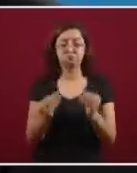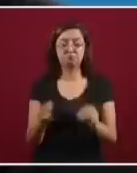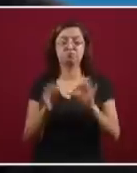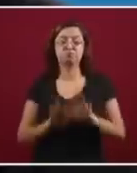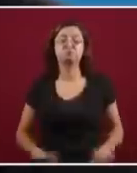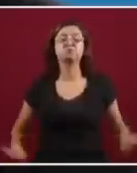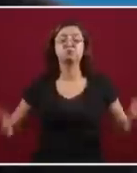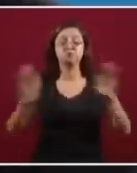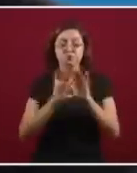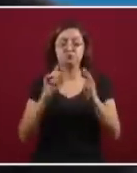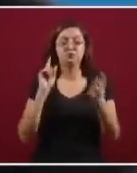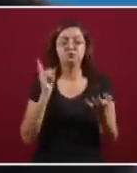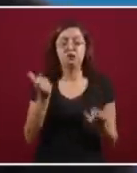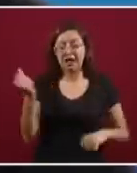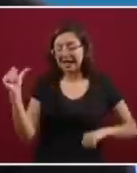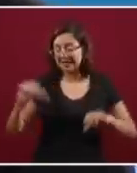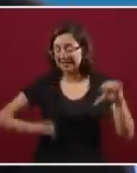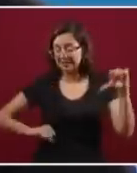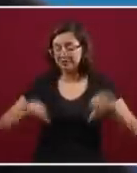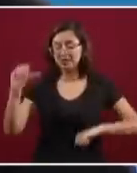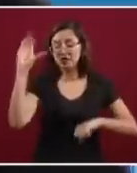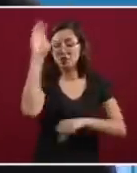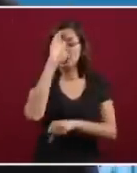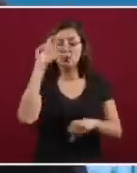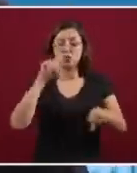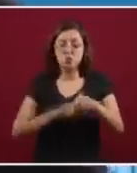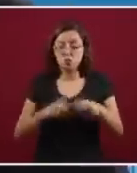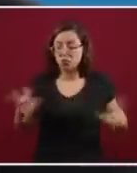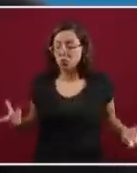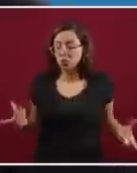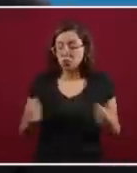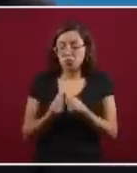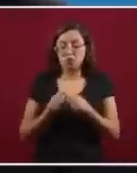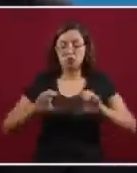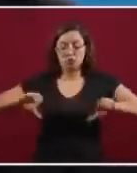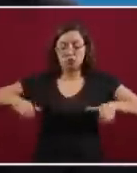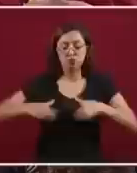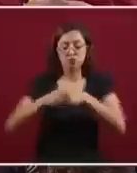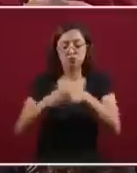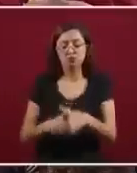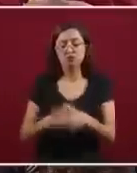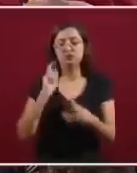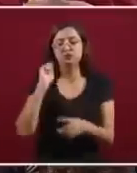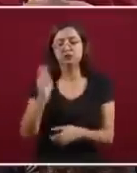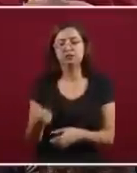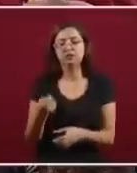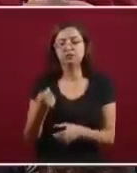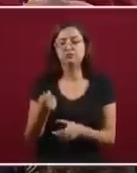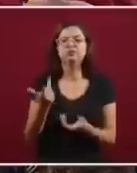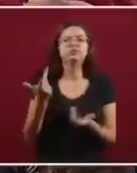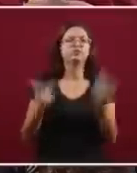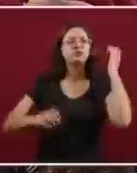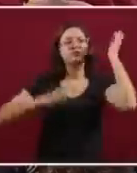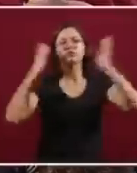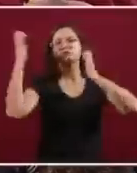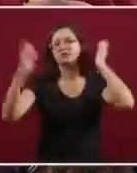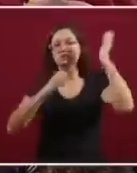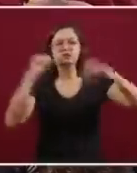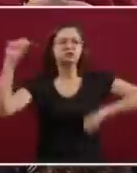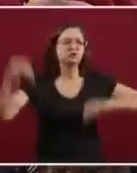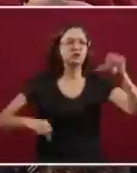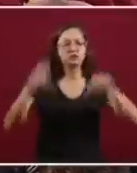actividades de cultura comunitaria no se trata de llevar de fuera de exposiciones o actividades